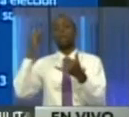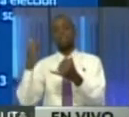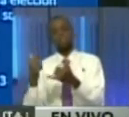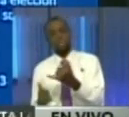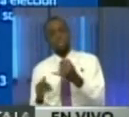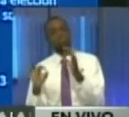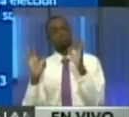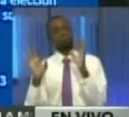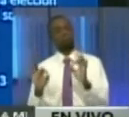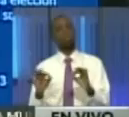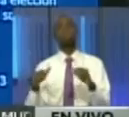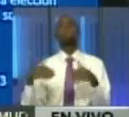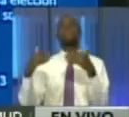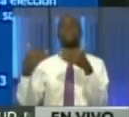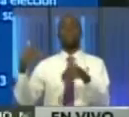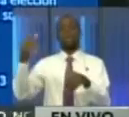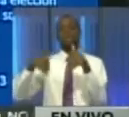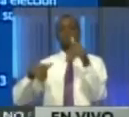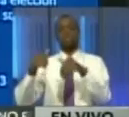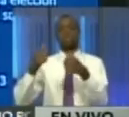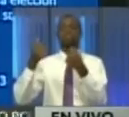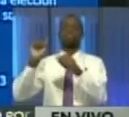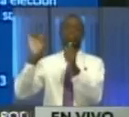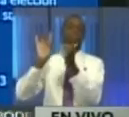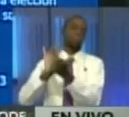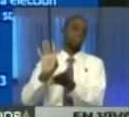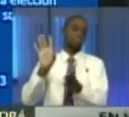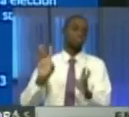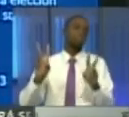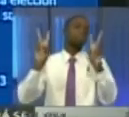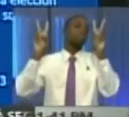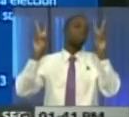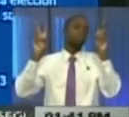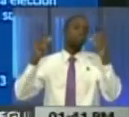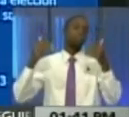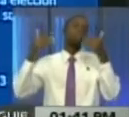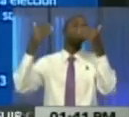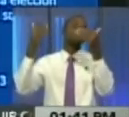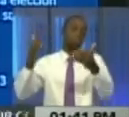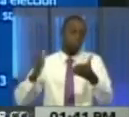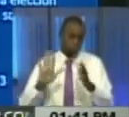eventual referendo revocatorio. Yo quisiera